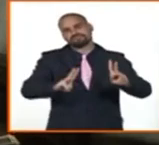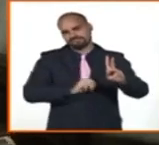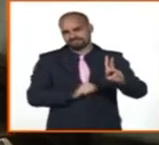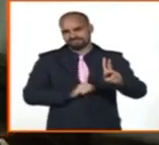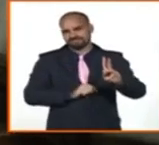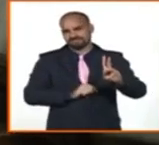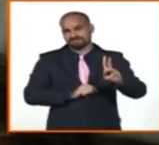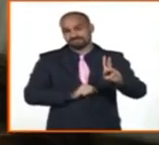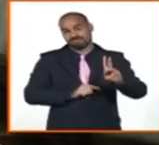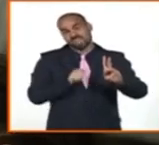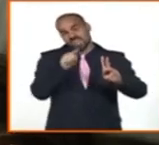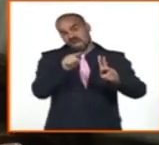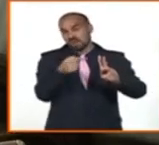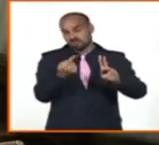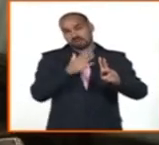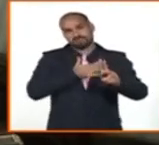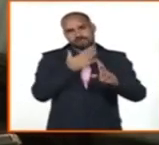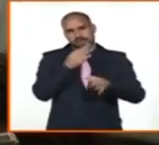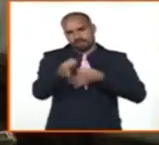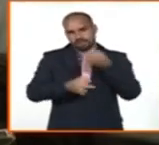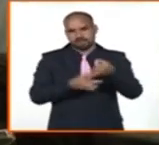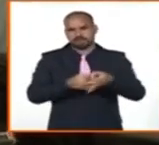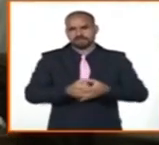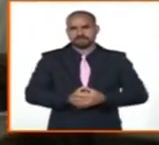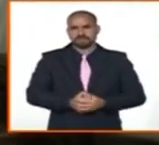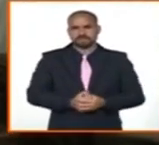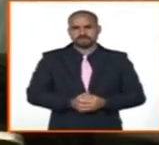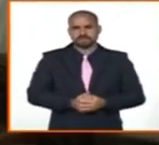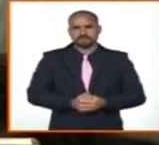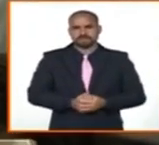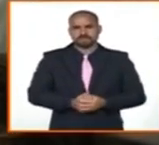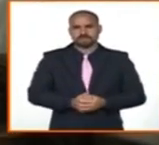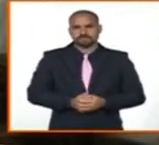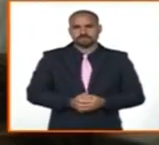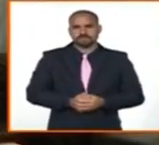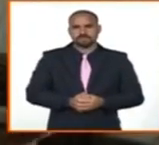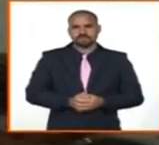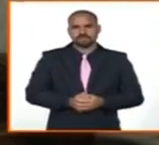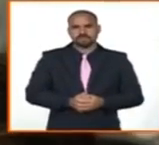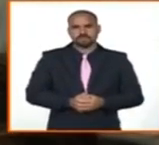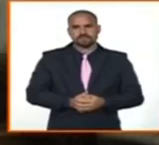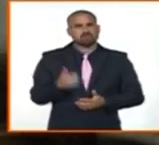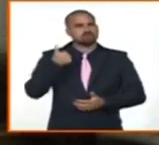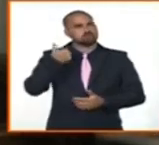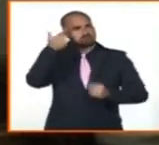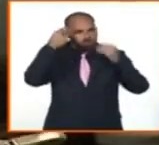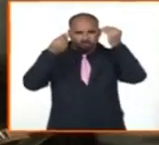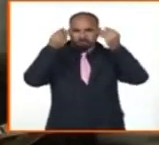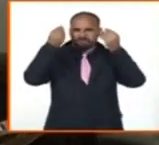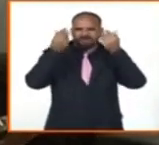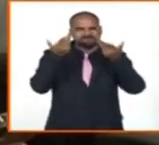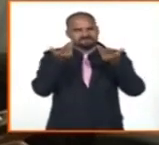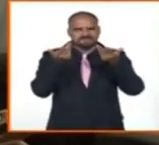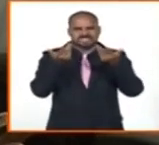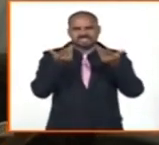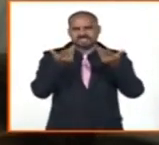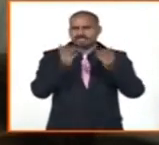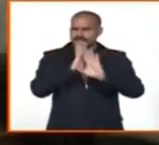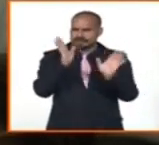que estaba señalando. Y yo ahí pensaba, es verdad que hay experiencias, es